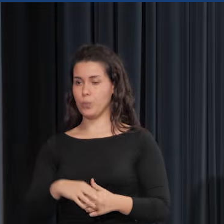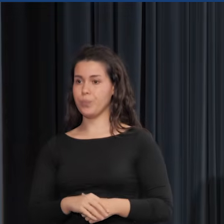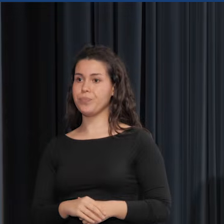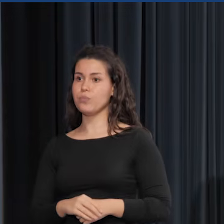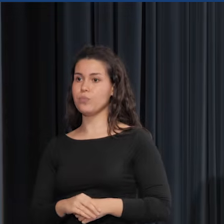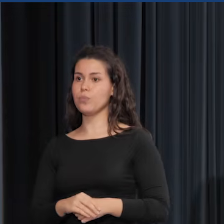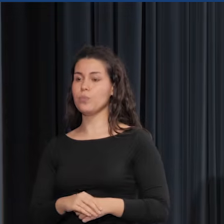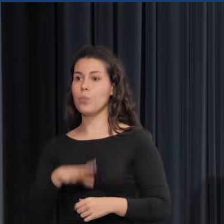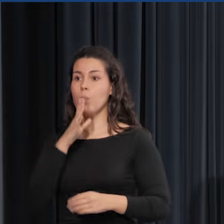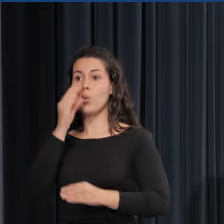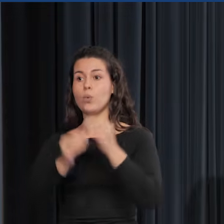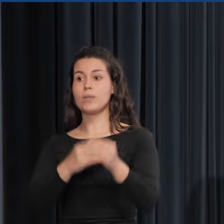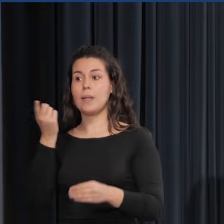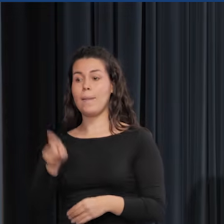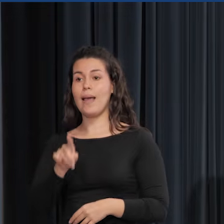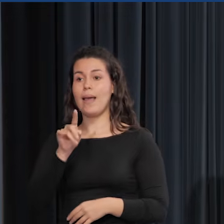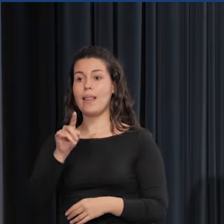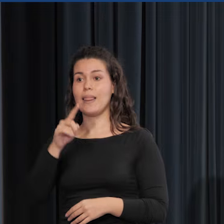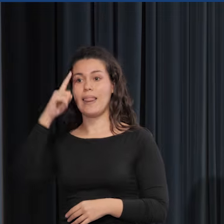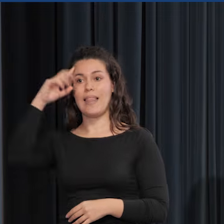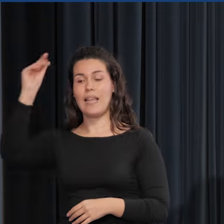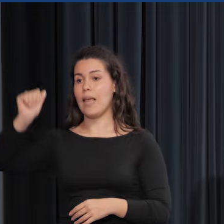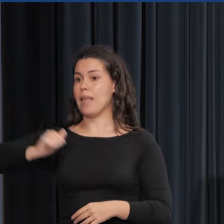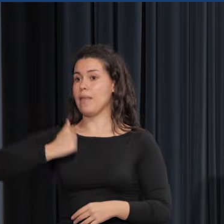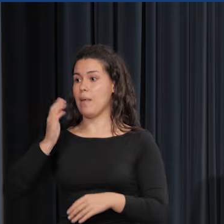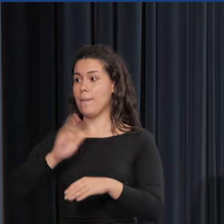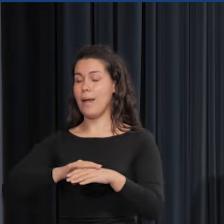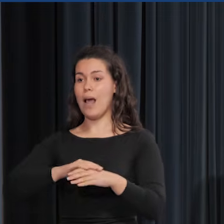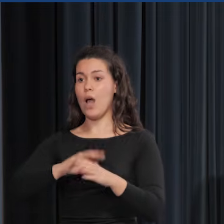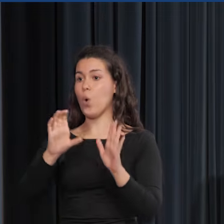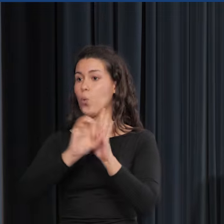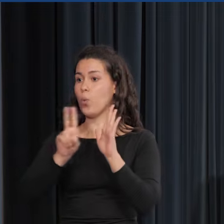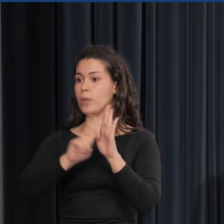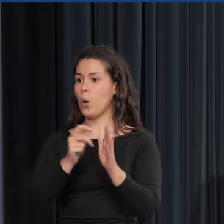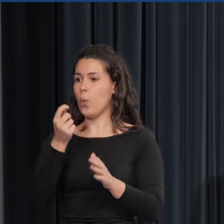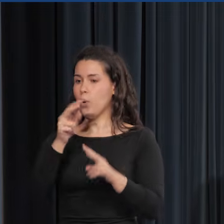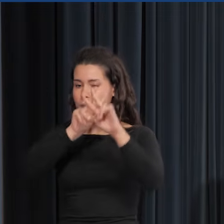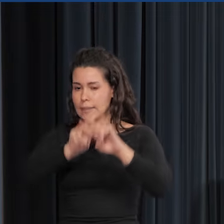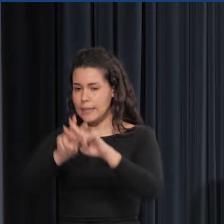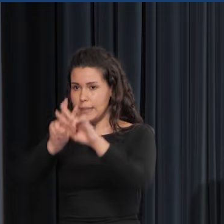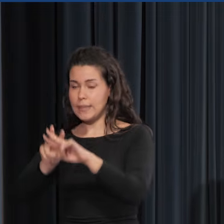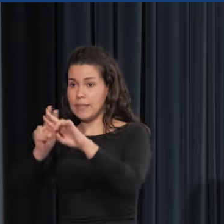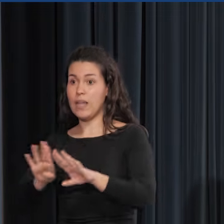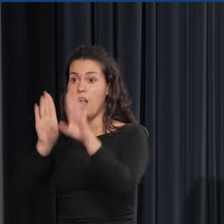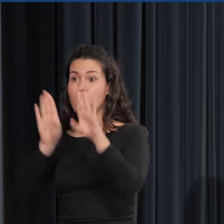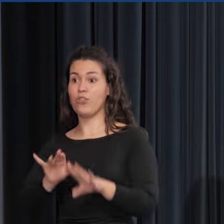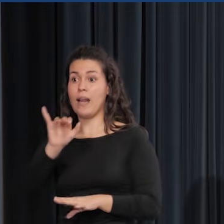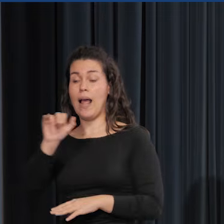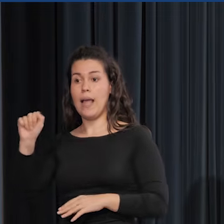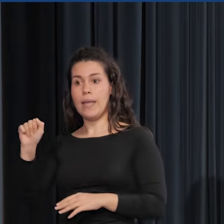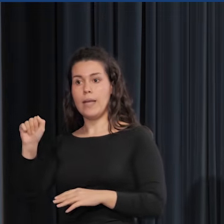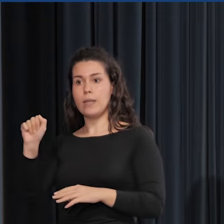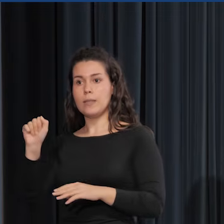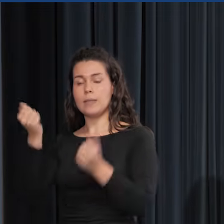la inteligencia artificial para hacer cribados de currículums y por lo tanto, como la IA se entrena con el histórico y